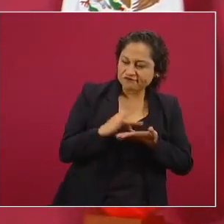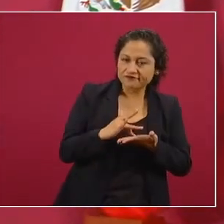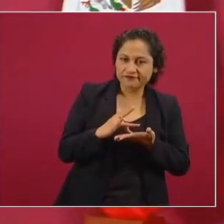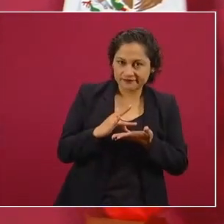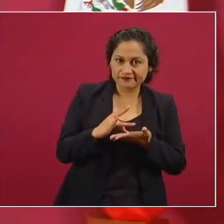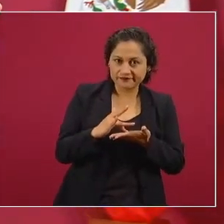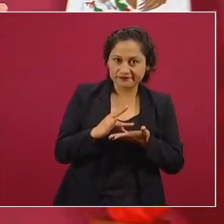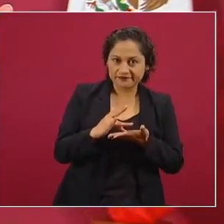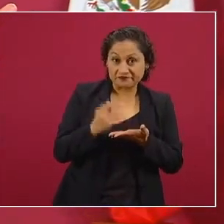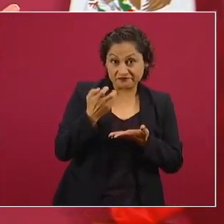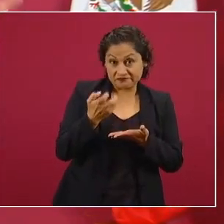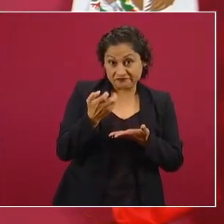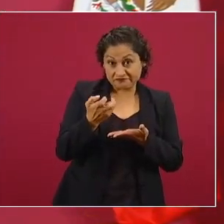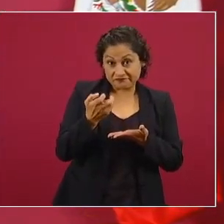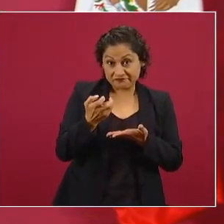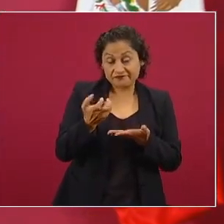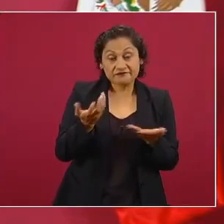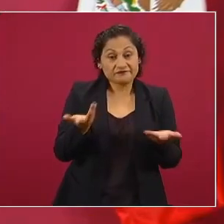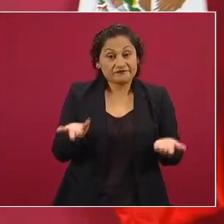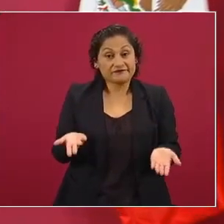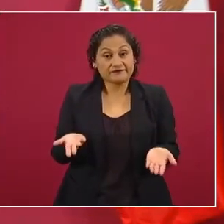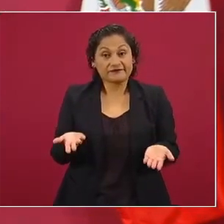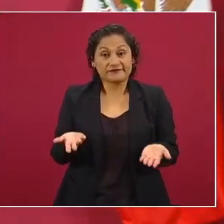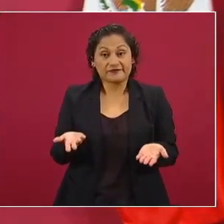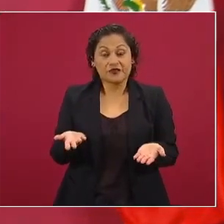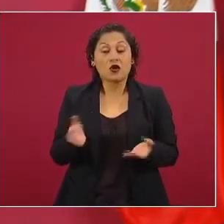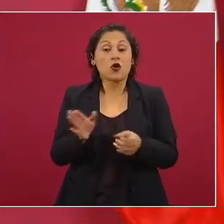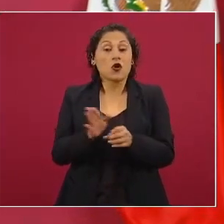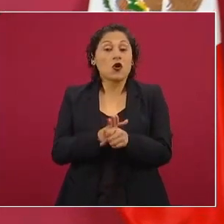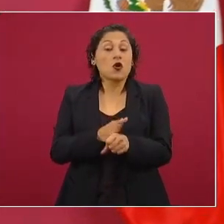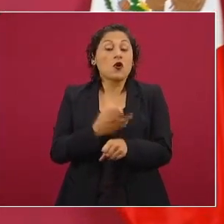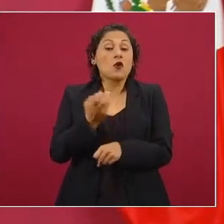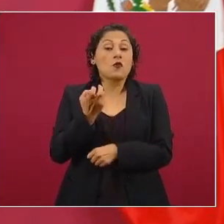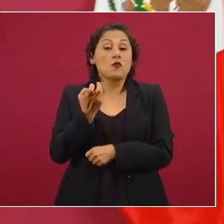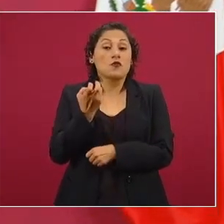Entonces, por eso